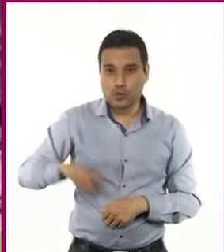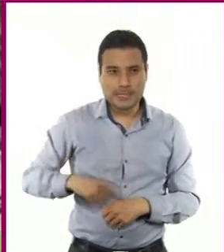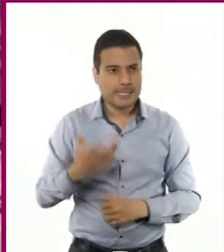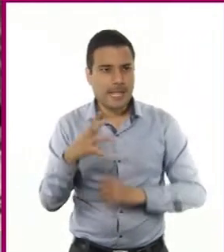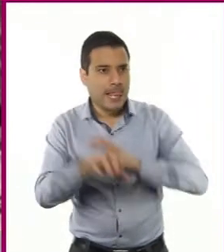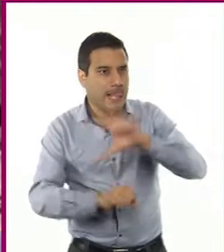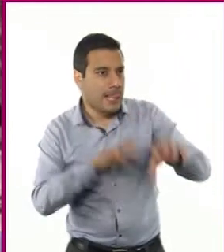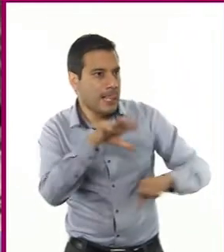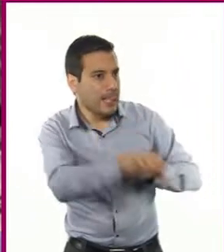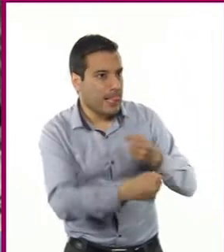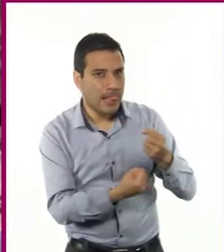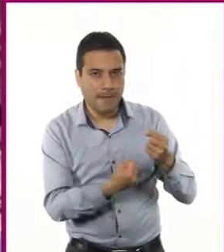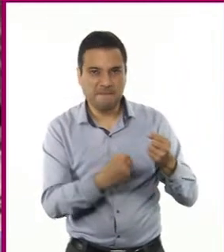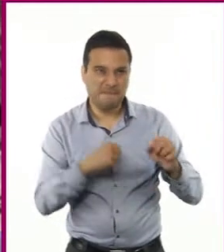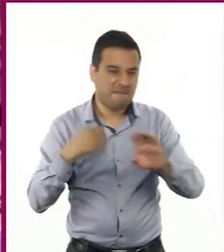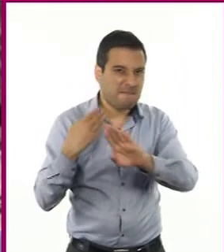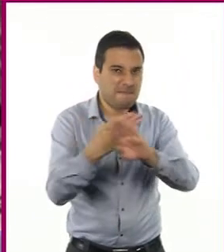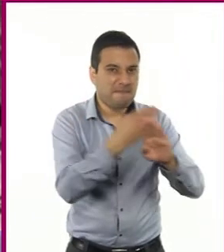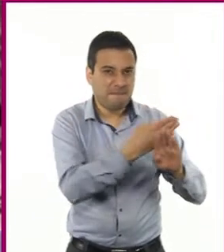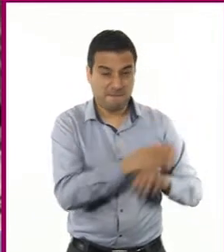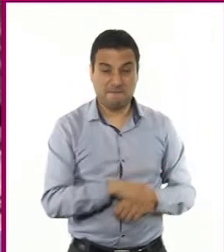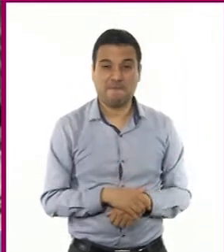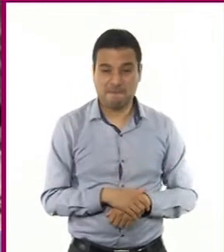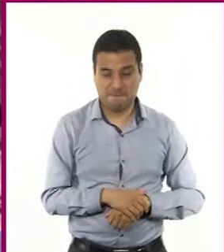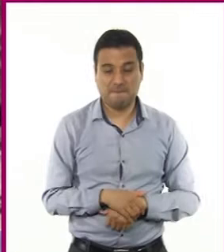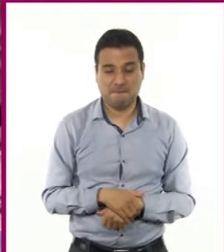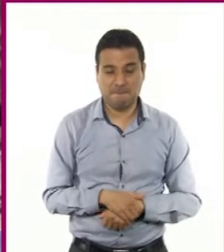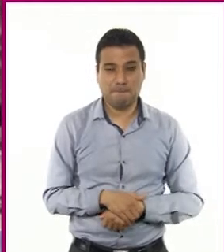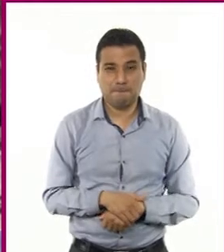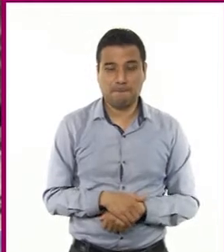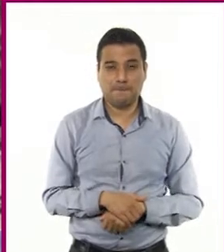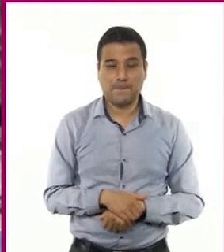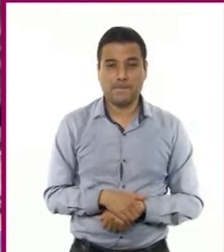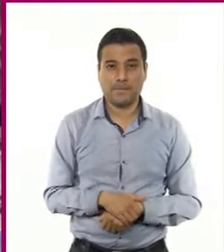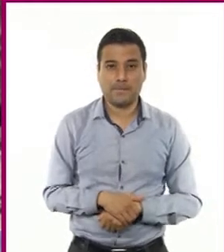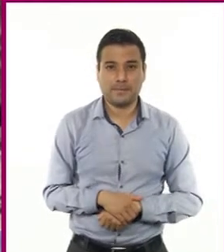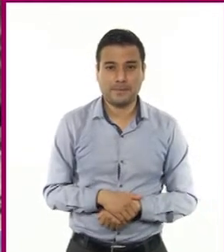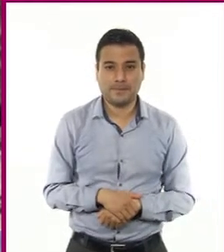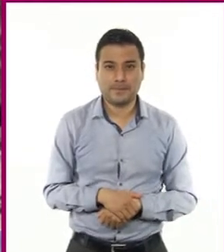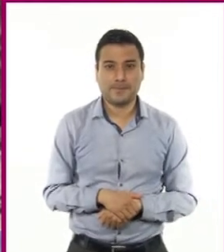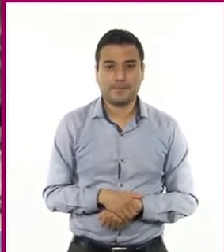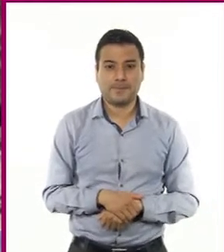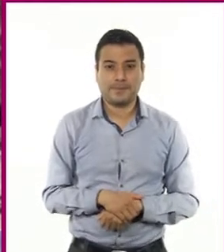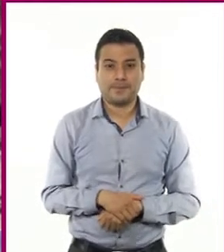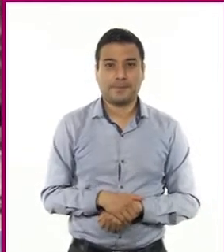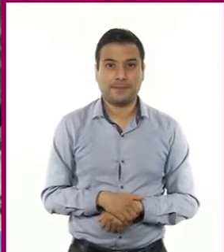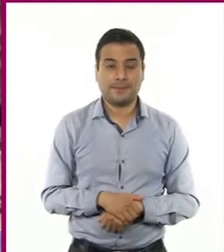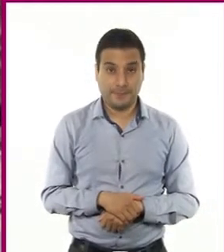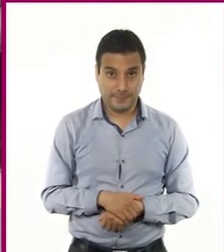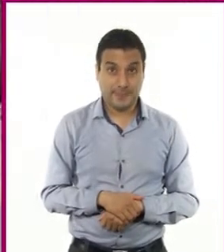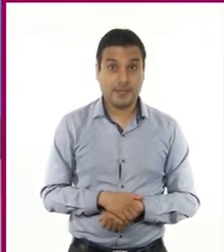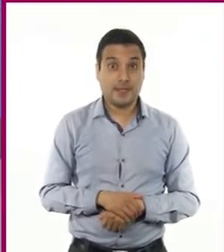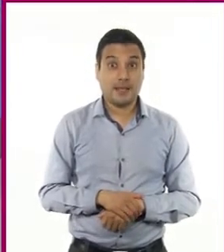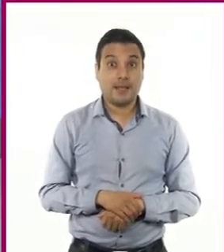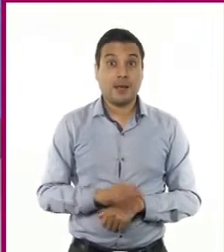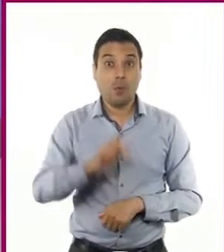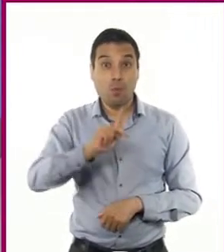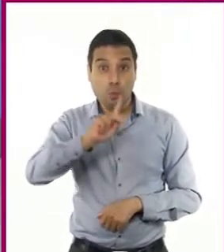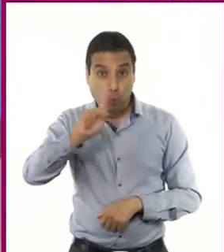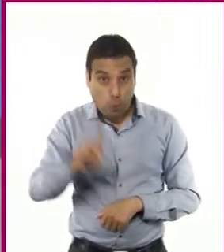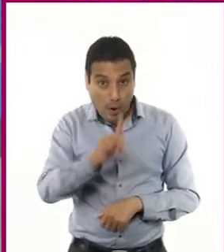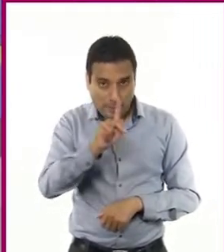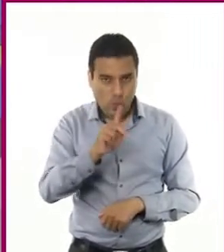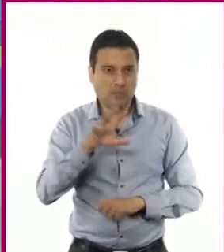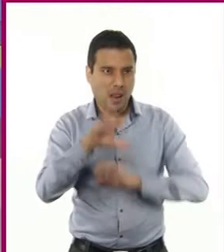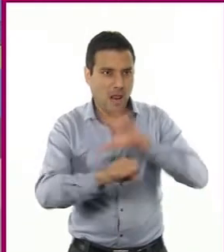disidentes políticos y gremiales a lo largo y ancho del país, principalmente en las zonas rurales. Fue en la década de